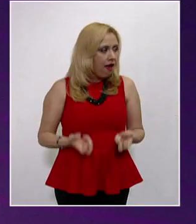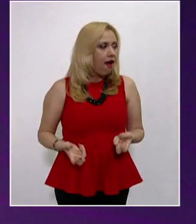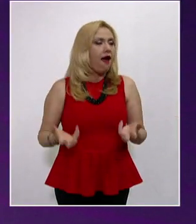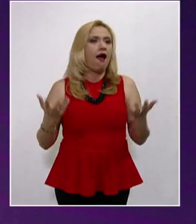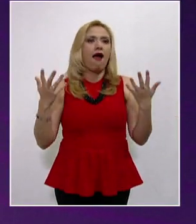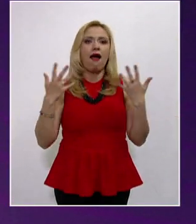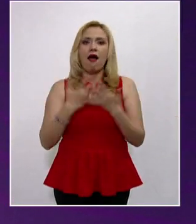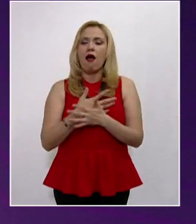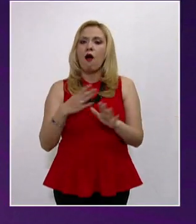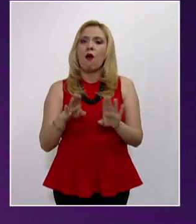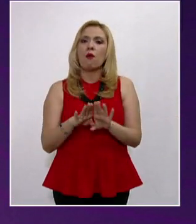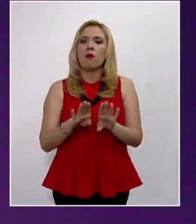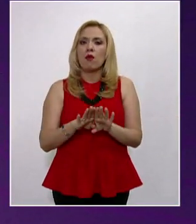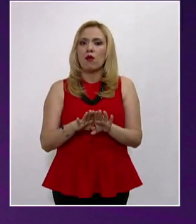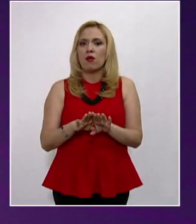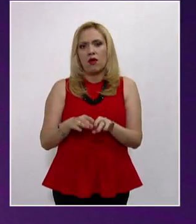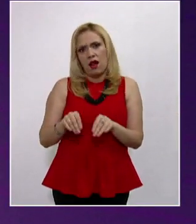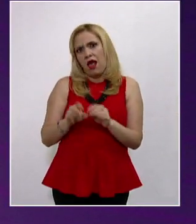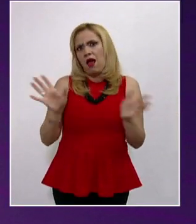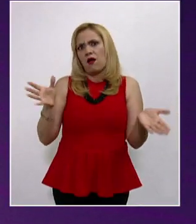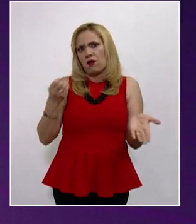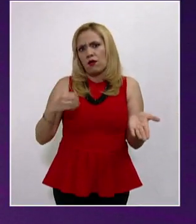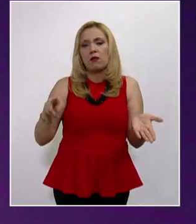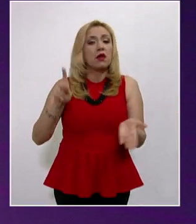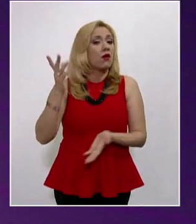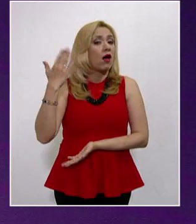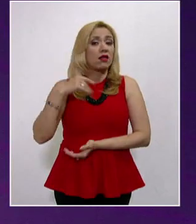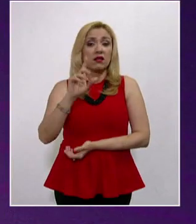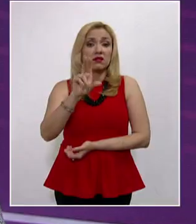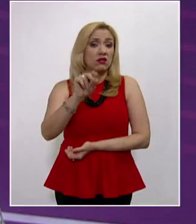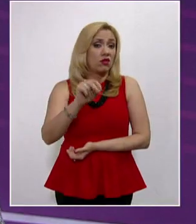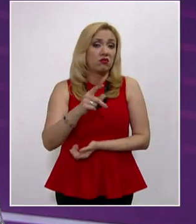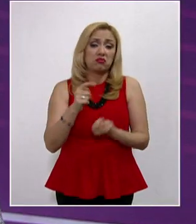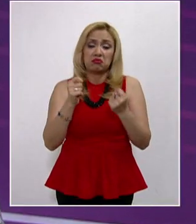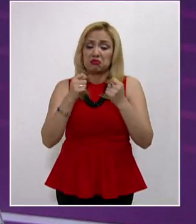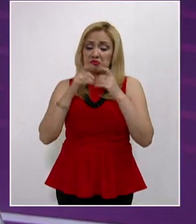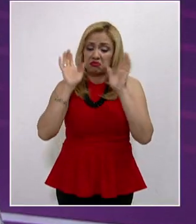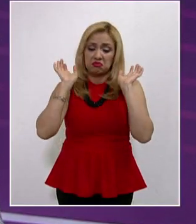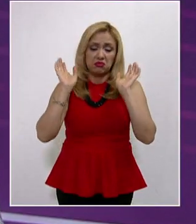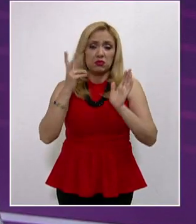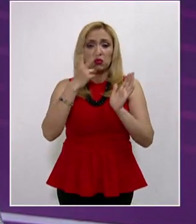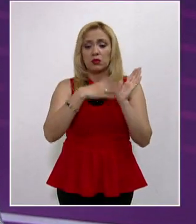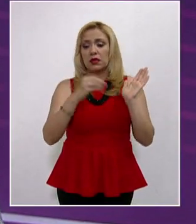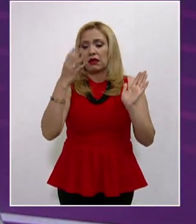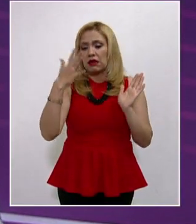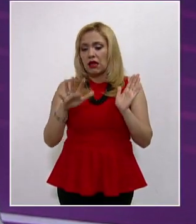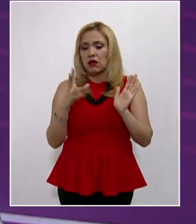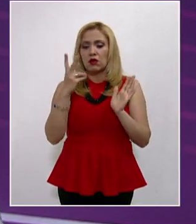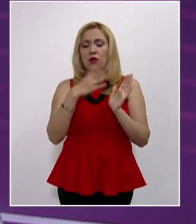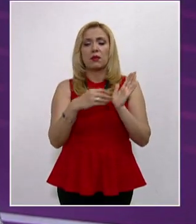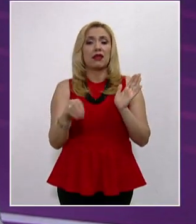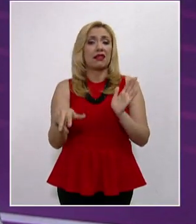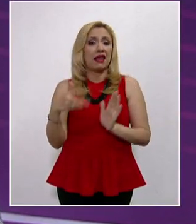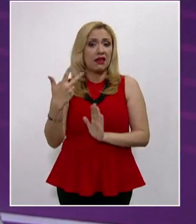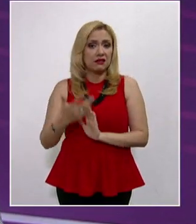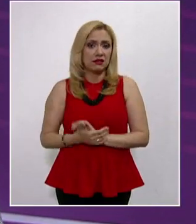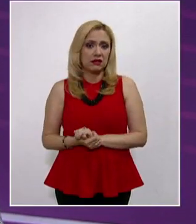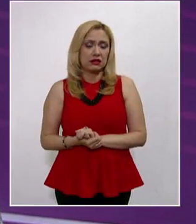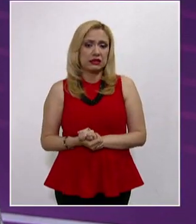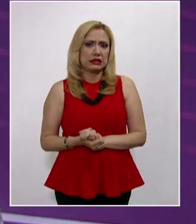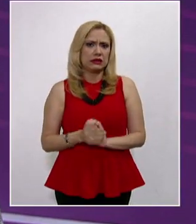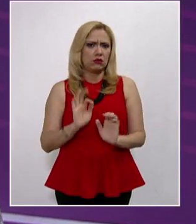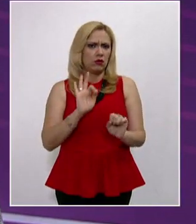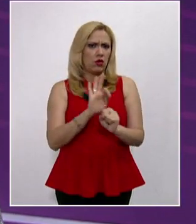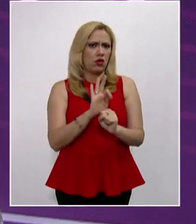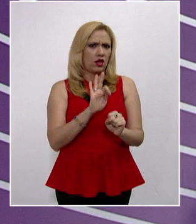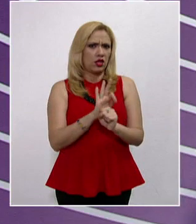Eso parecería como muy obvio, pero eso no existía antes del 2010, del 2013 incluso, ¿no? Es una protección,